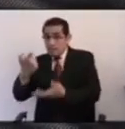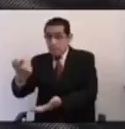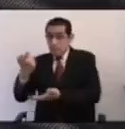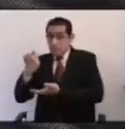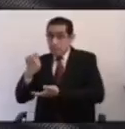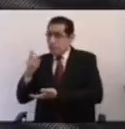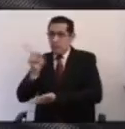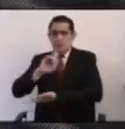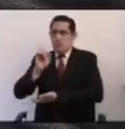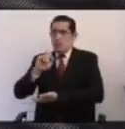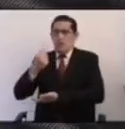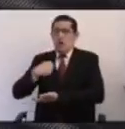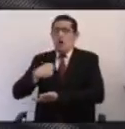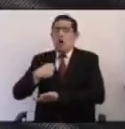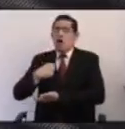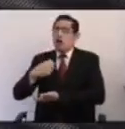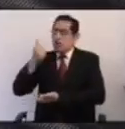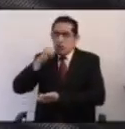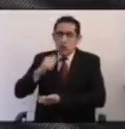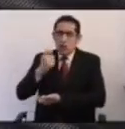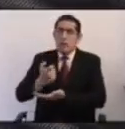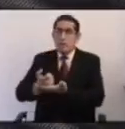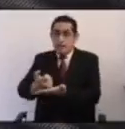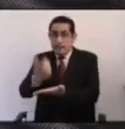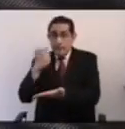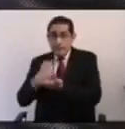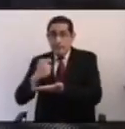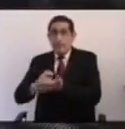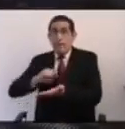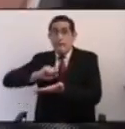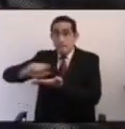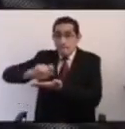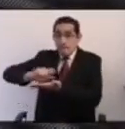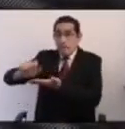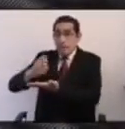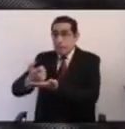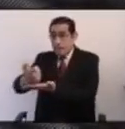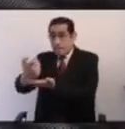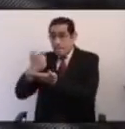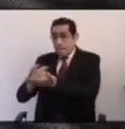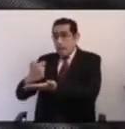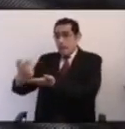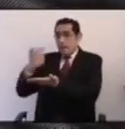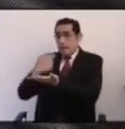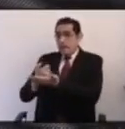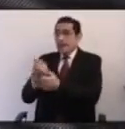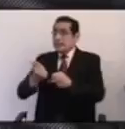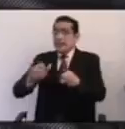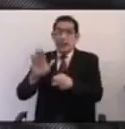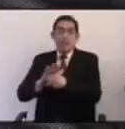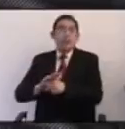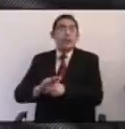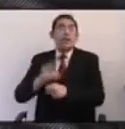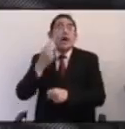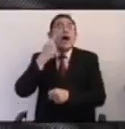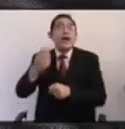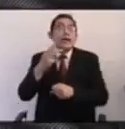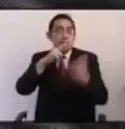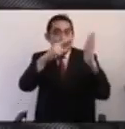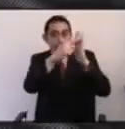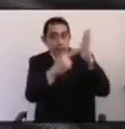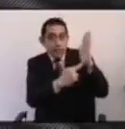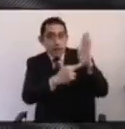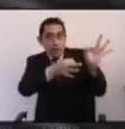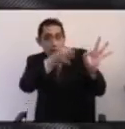recursos que ingresan del cobro de los tres servicios ingresan a un fideicomiso de administración que tiene sus reglas de operación, tiene